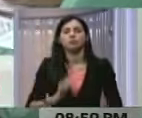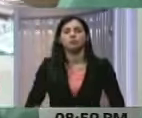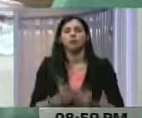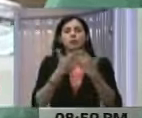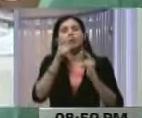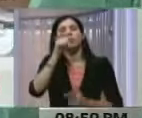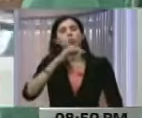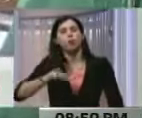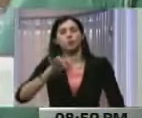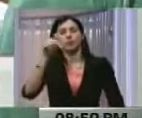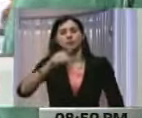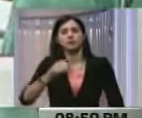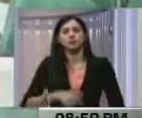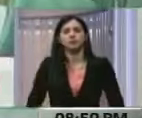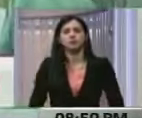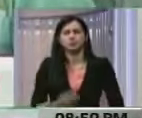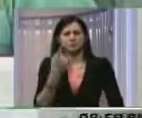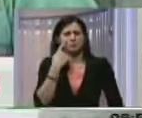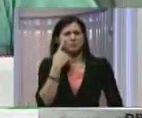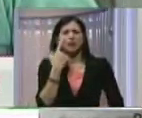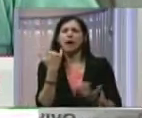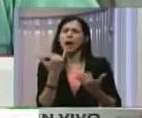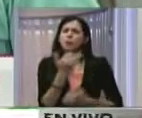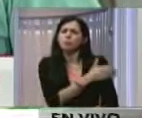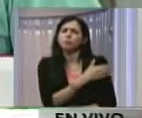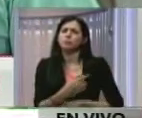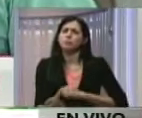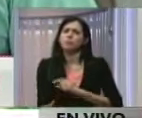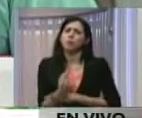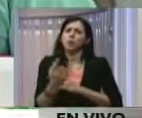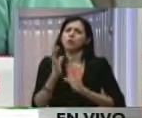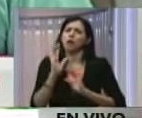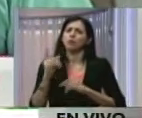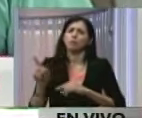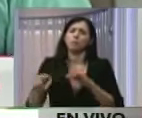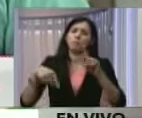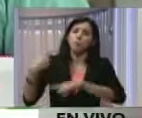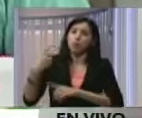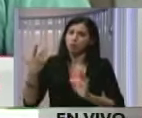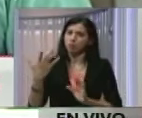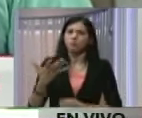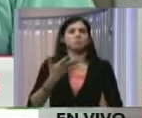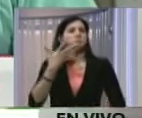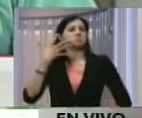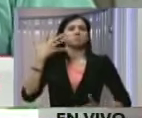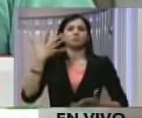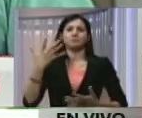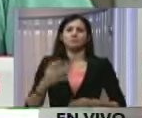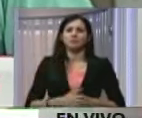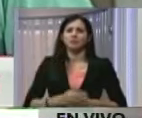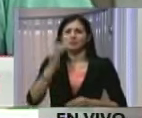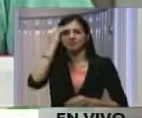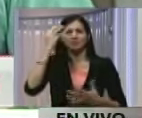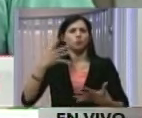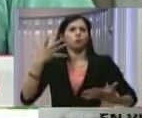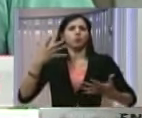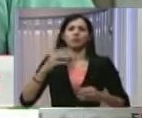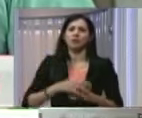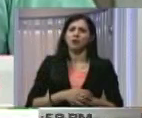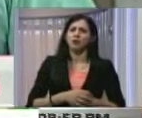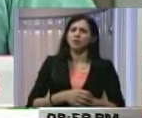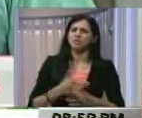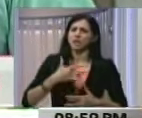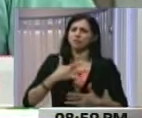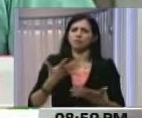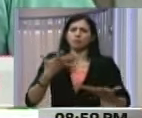de los pueblos, frente a esta arremetida de la ultraderecha, que está envalentonada, en su cuarto de hora.